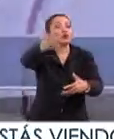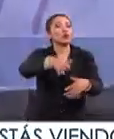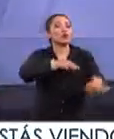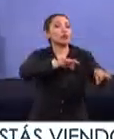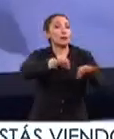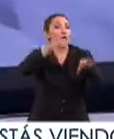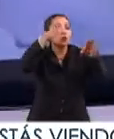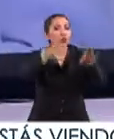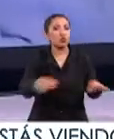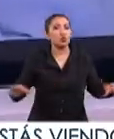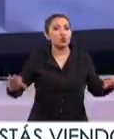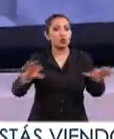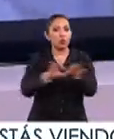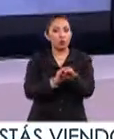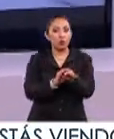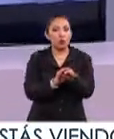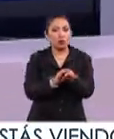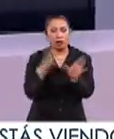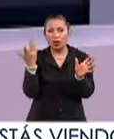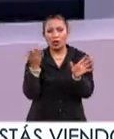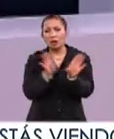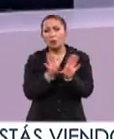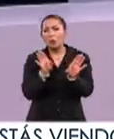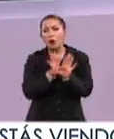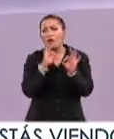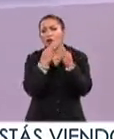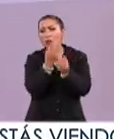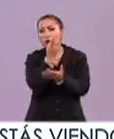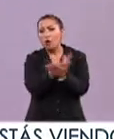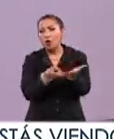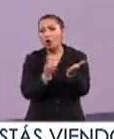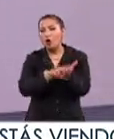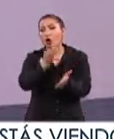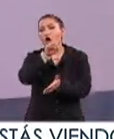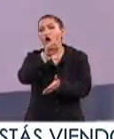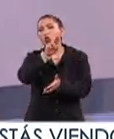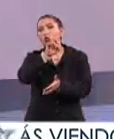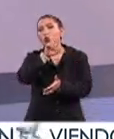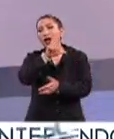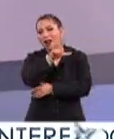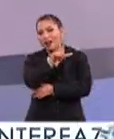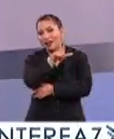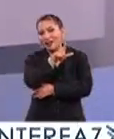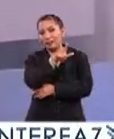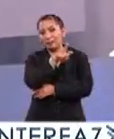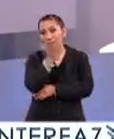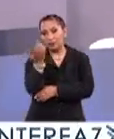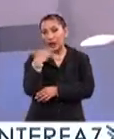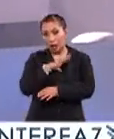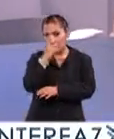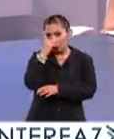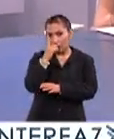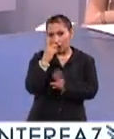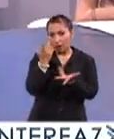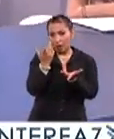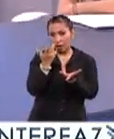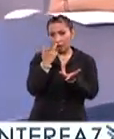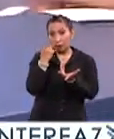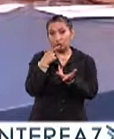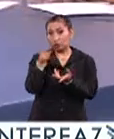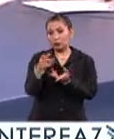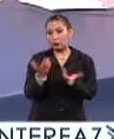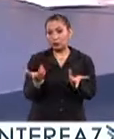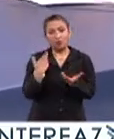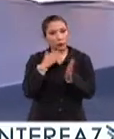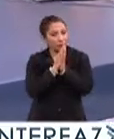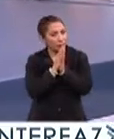adelante. Que se aplican un poco con este tema de los modelos duales y etcétera. Totalmente. Fíjate que tenemos un modelo, perdón, ya estoy hablando de tú, mil